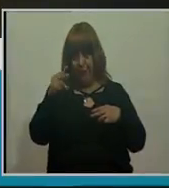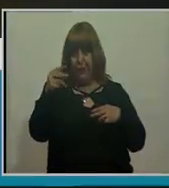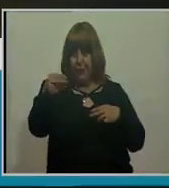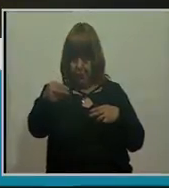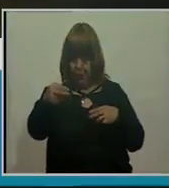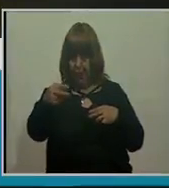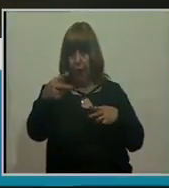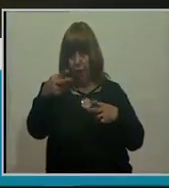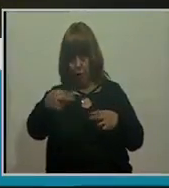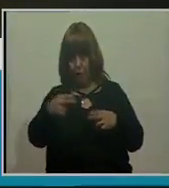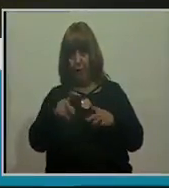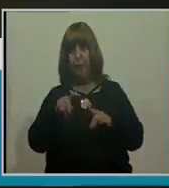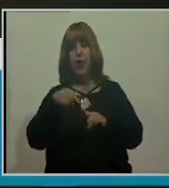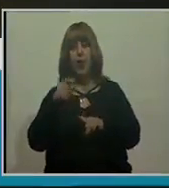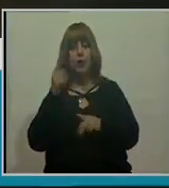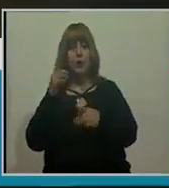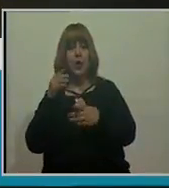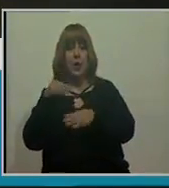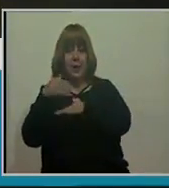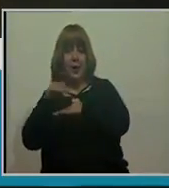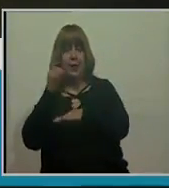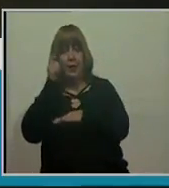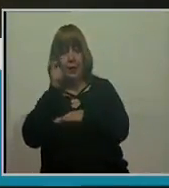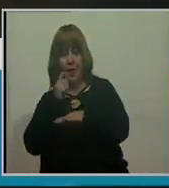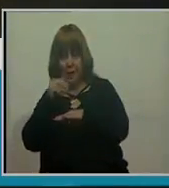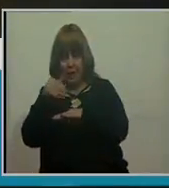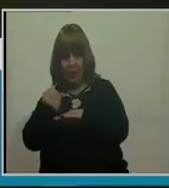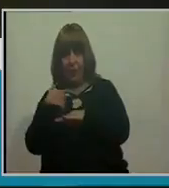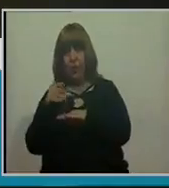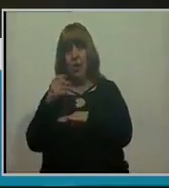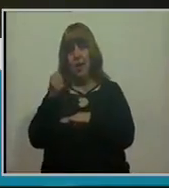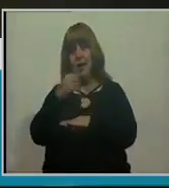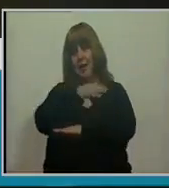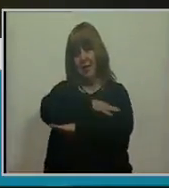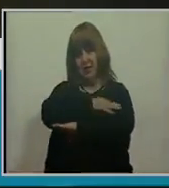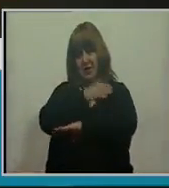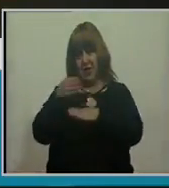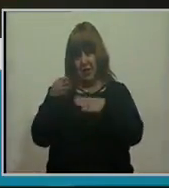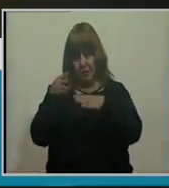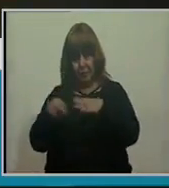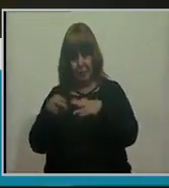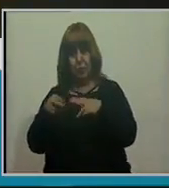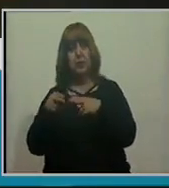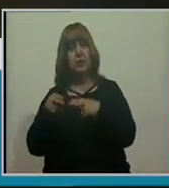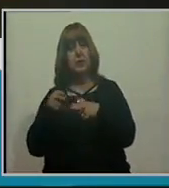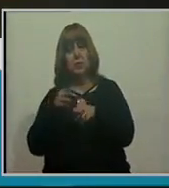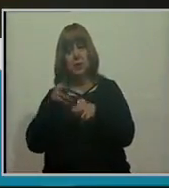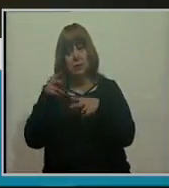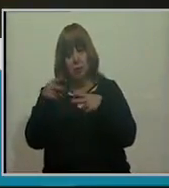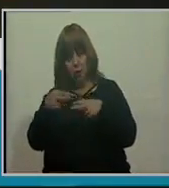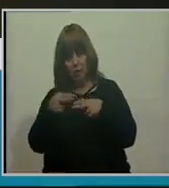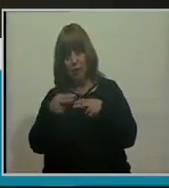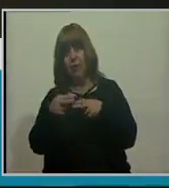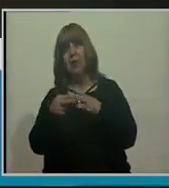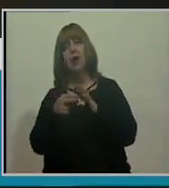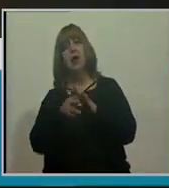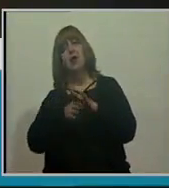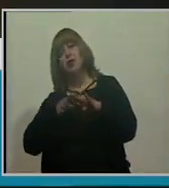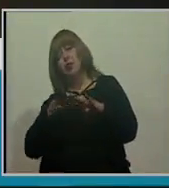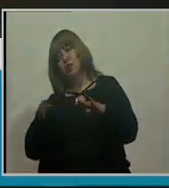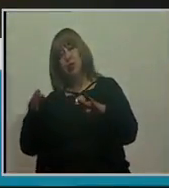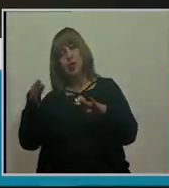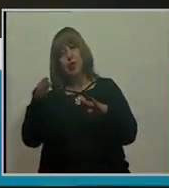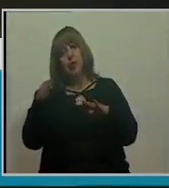calle Granaderos, cruce con Avellaneda, corte de tránsito que obliga en este caso a transitar como vía alternativa por